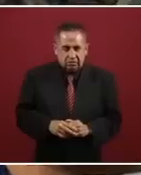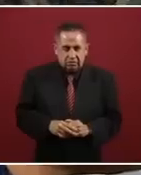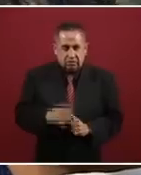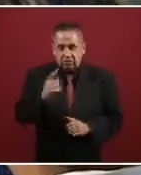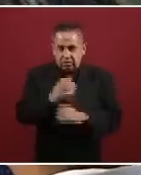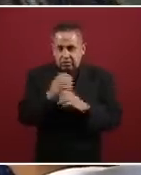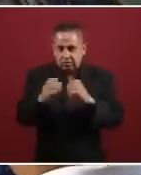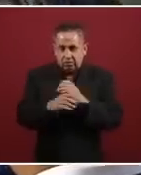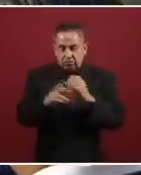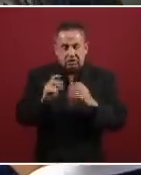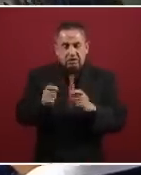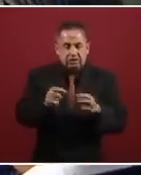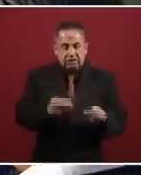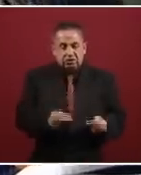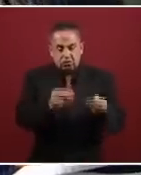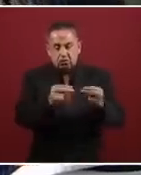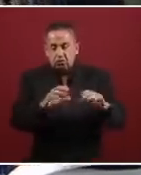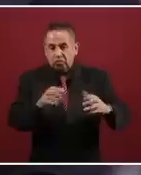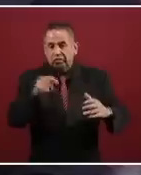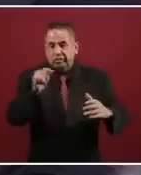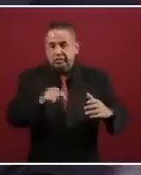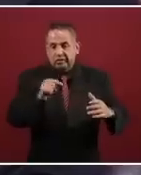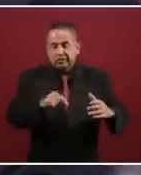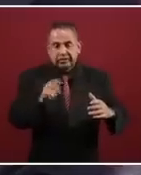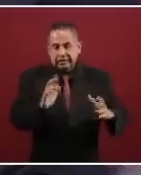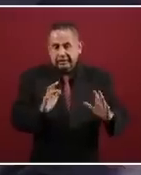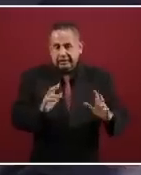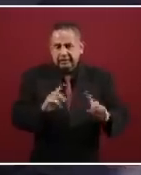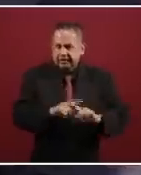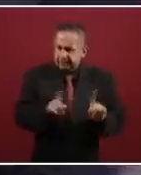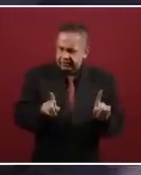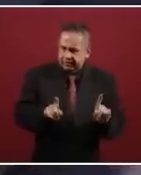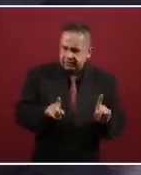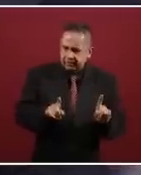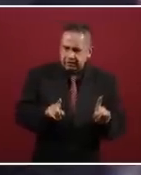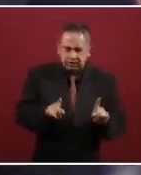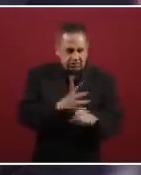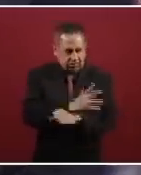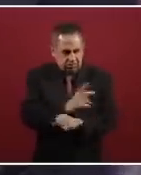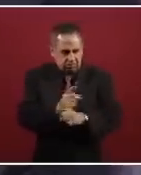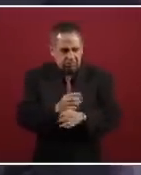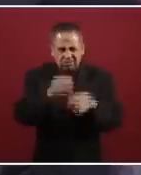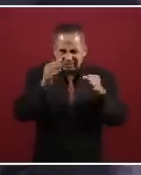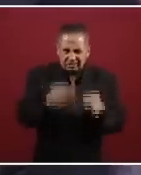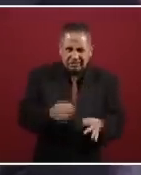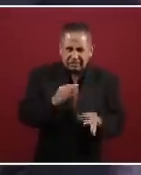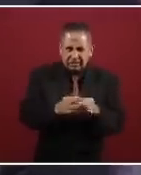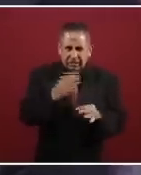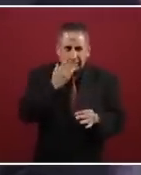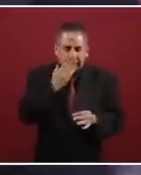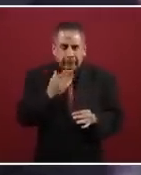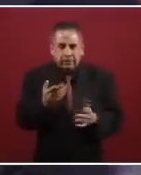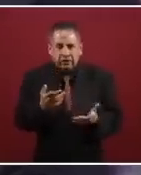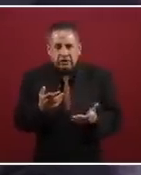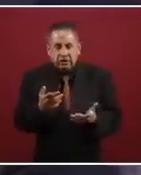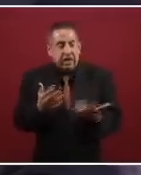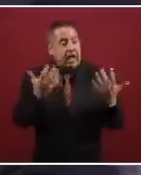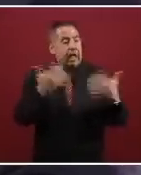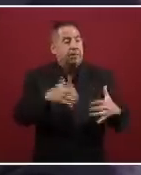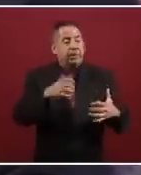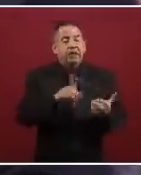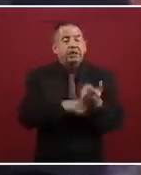Una cosa es el negocio, que es legal, legítimo en las